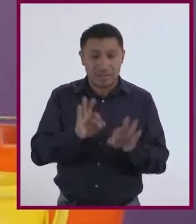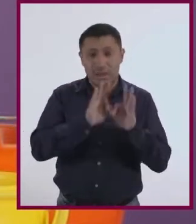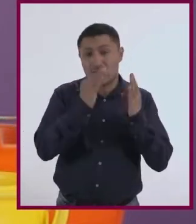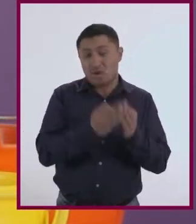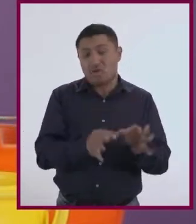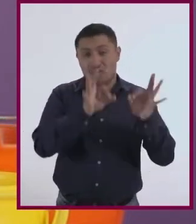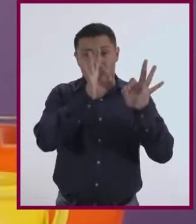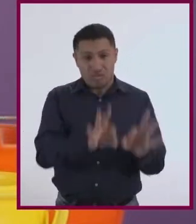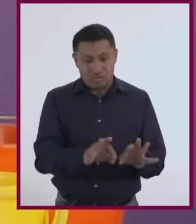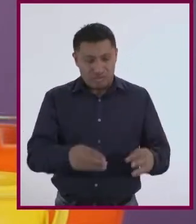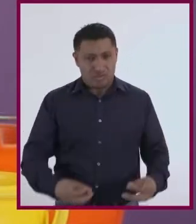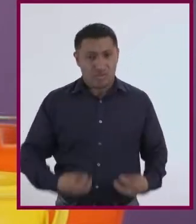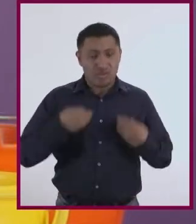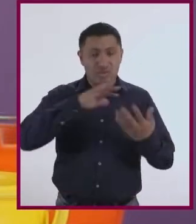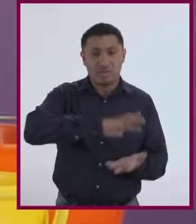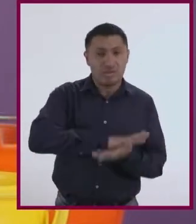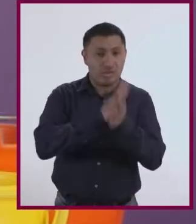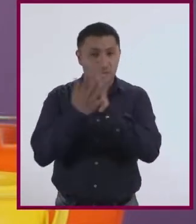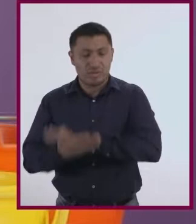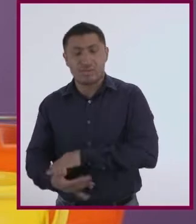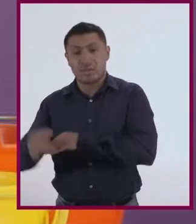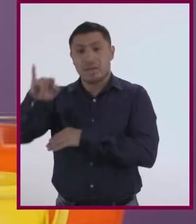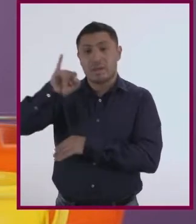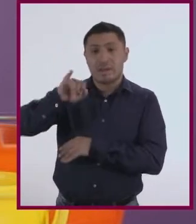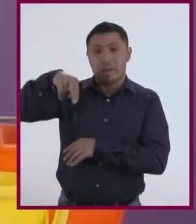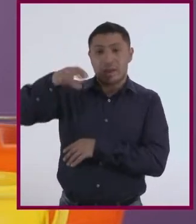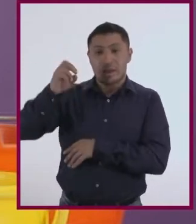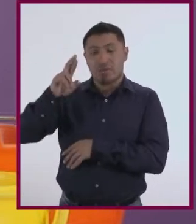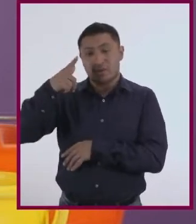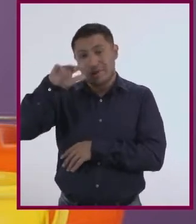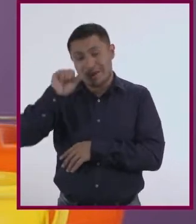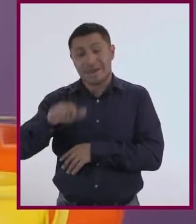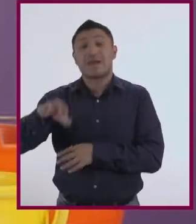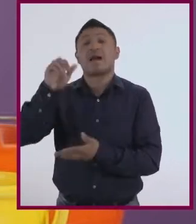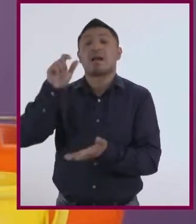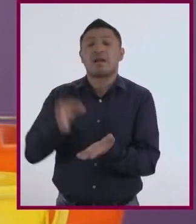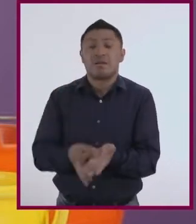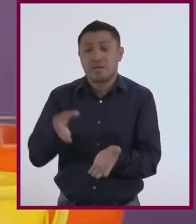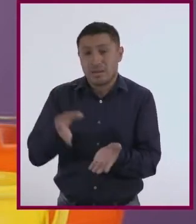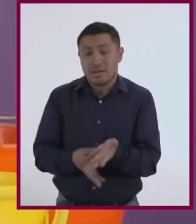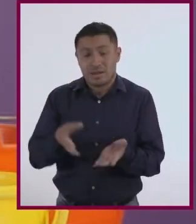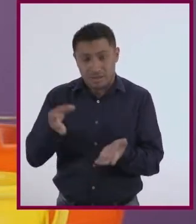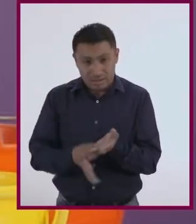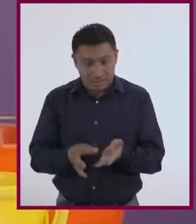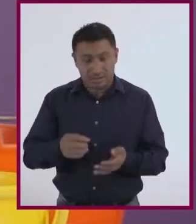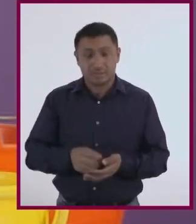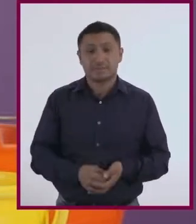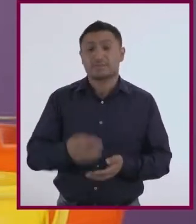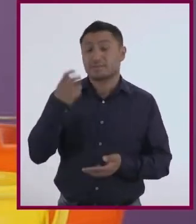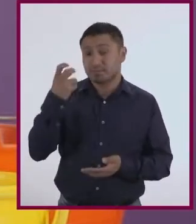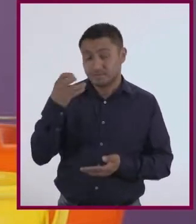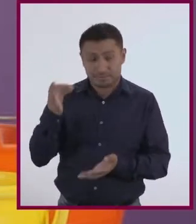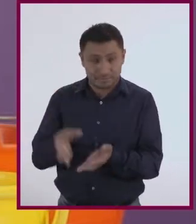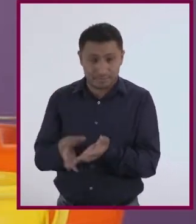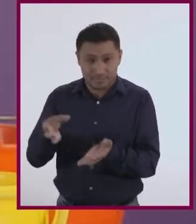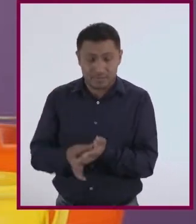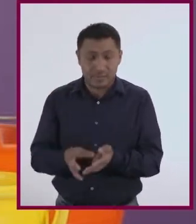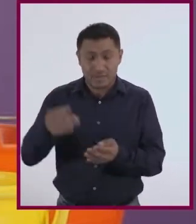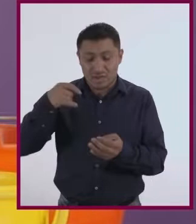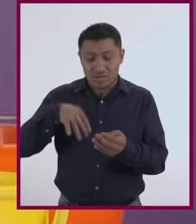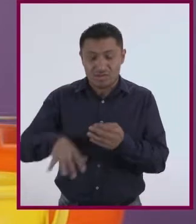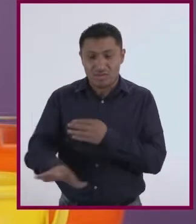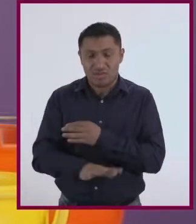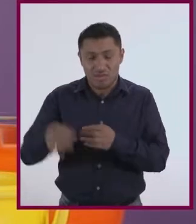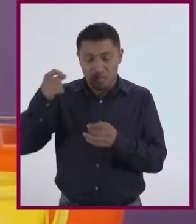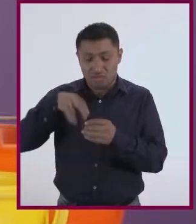es decir, como seres vivos, a su forma inorgánica, o sea, como minerales, solubles o insolubles. Estos minerales fluyen por el